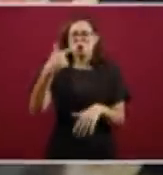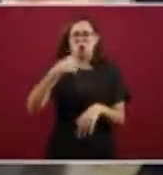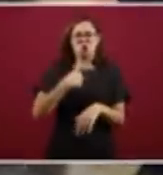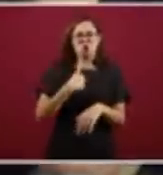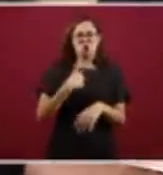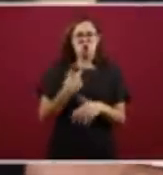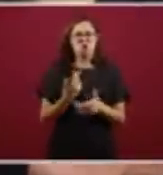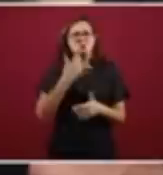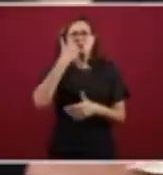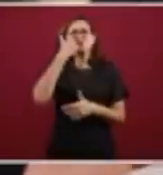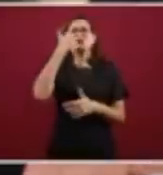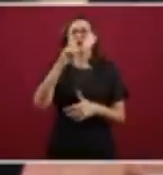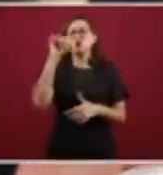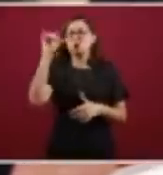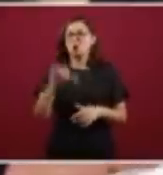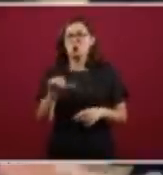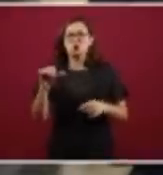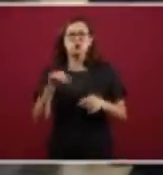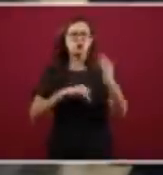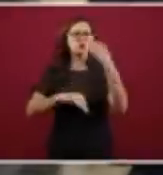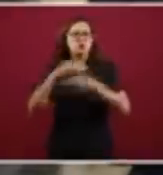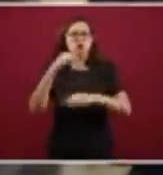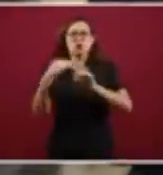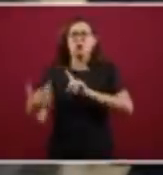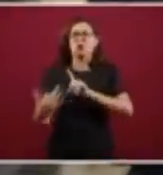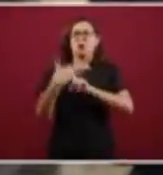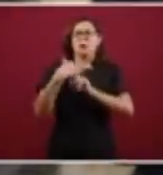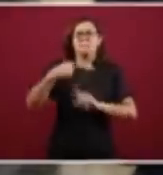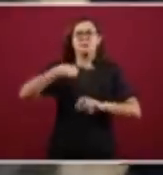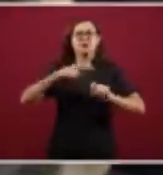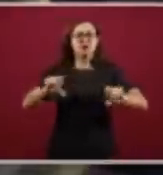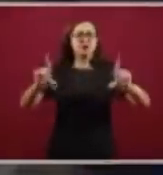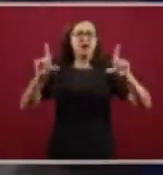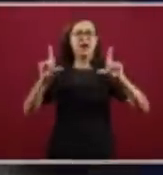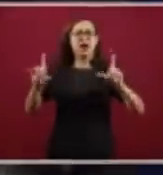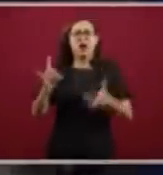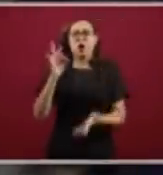a nivel nacional el día de hoy, ¿sí? Simplemente